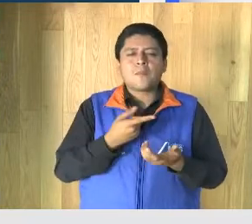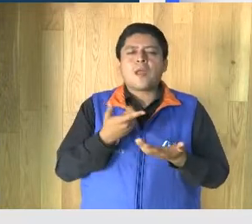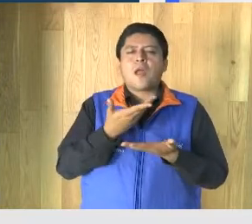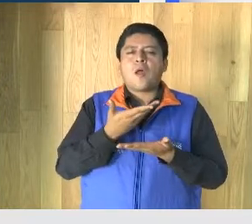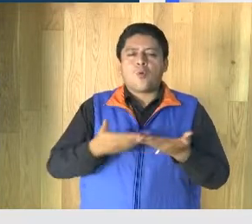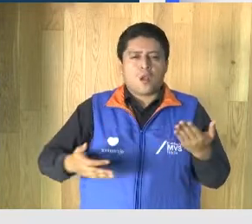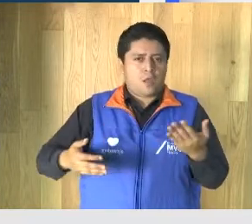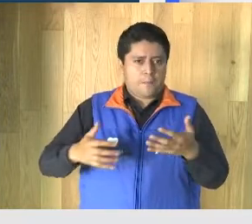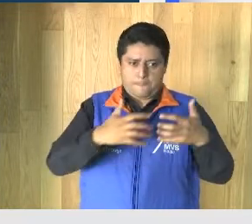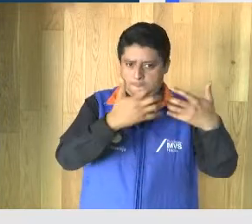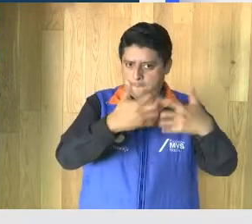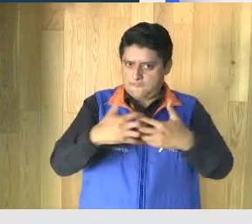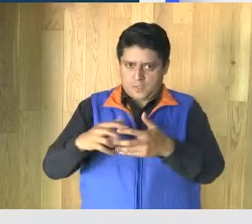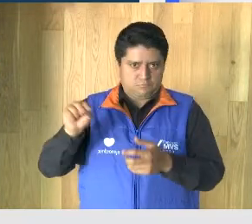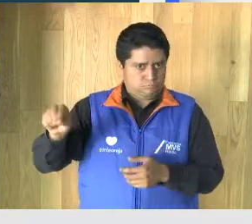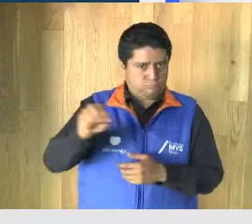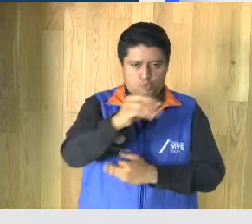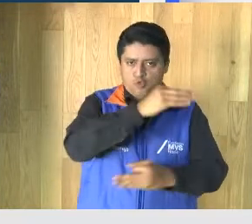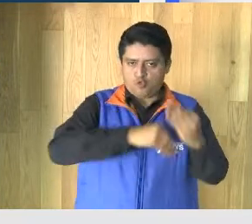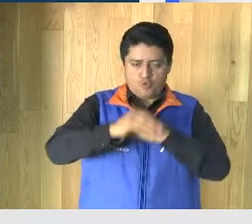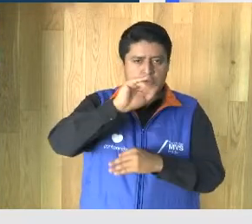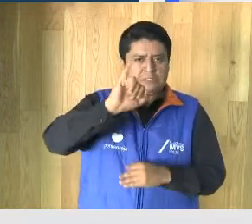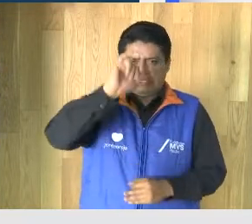hoy tienen las empresas,